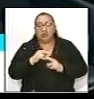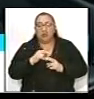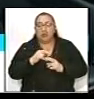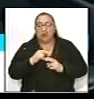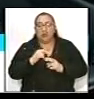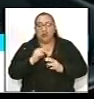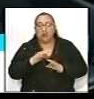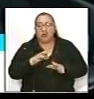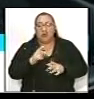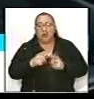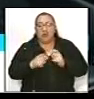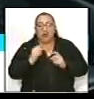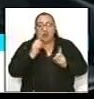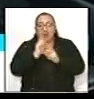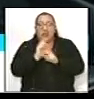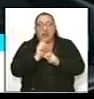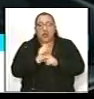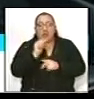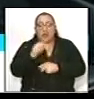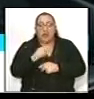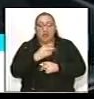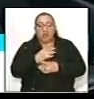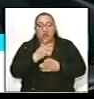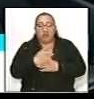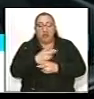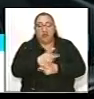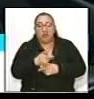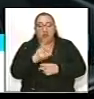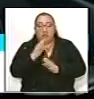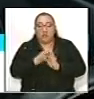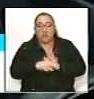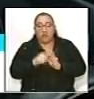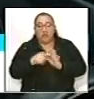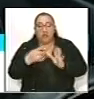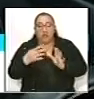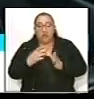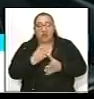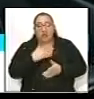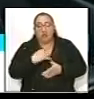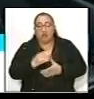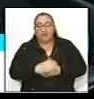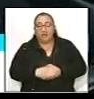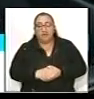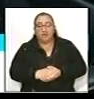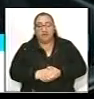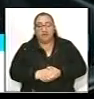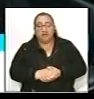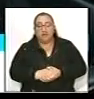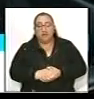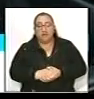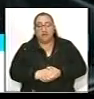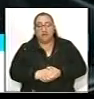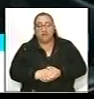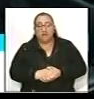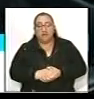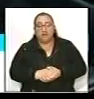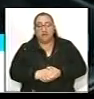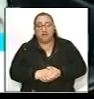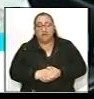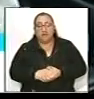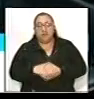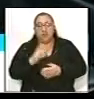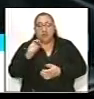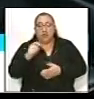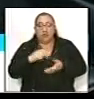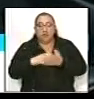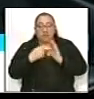persona víctima directa de la violencia menor a 19 años. Por lo tanto, eso nos da un